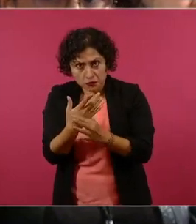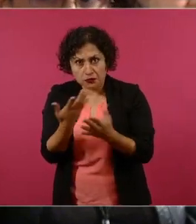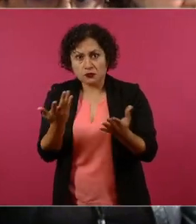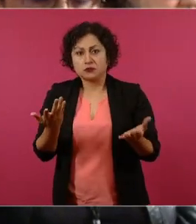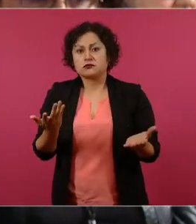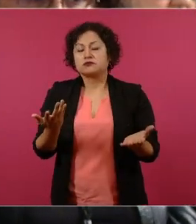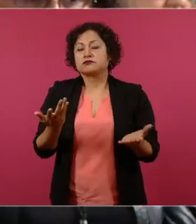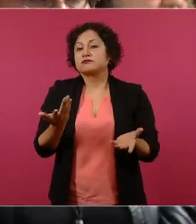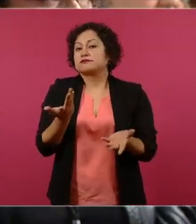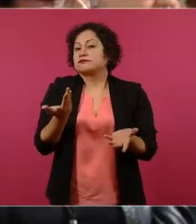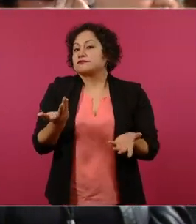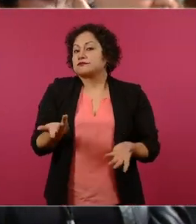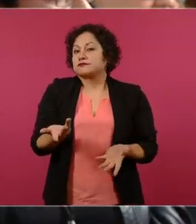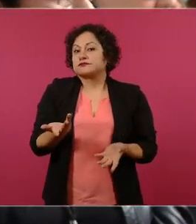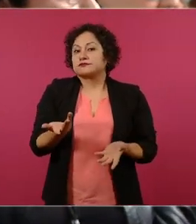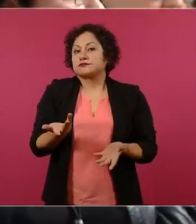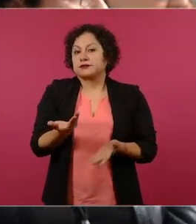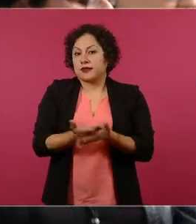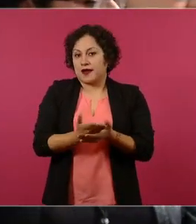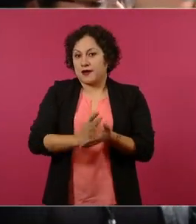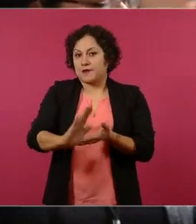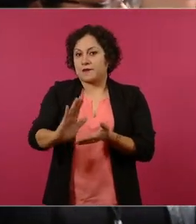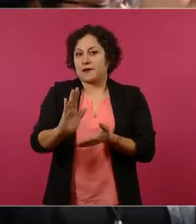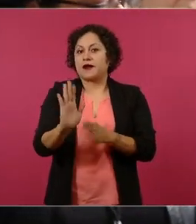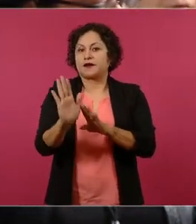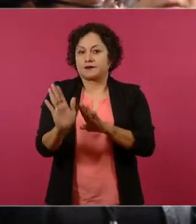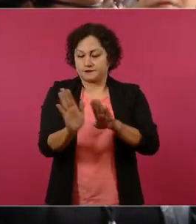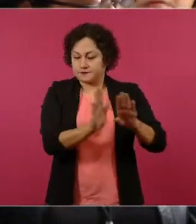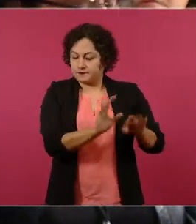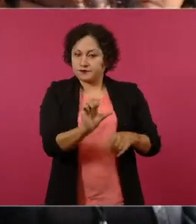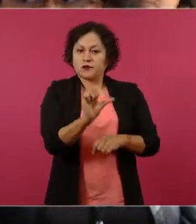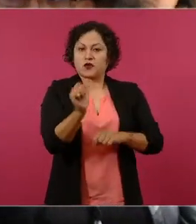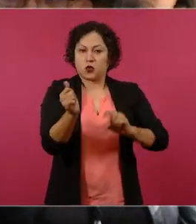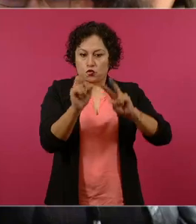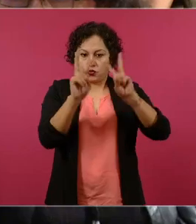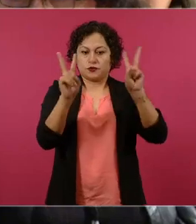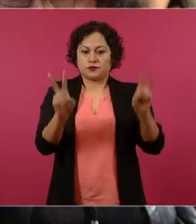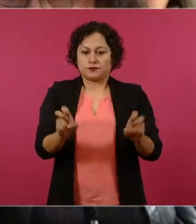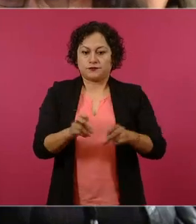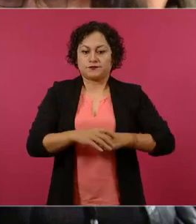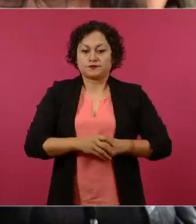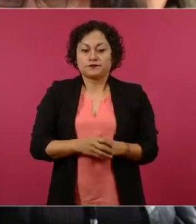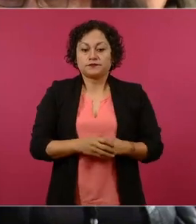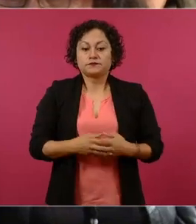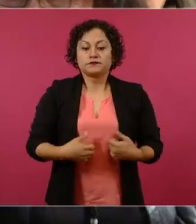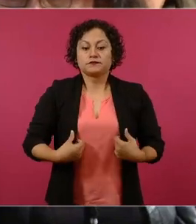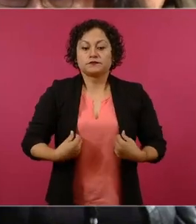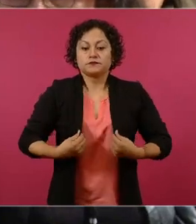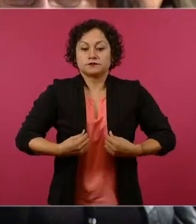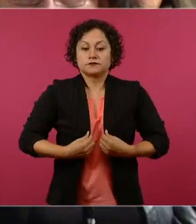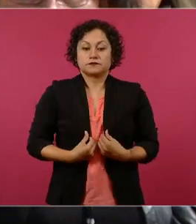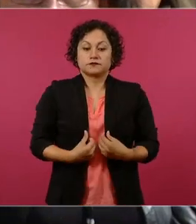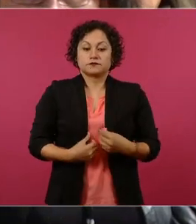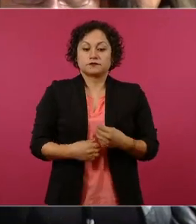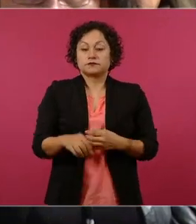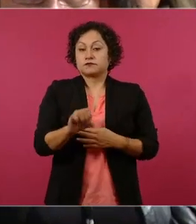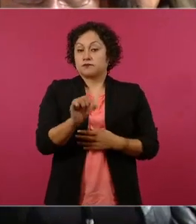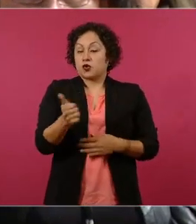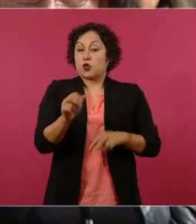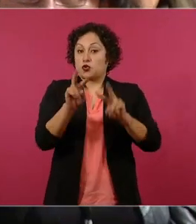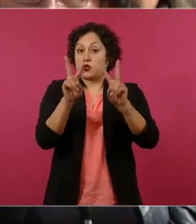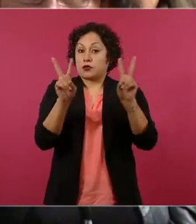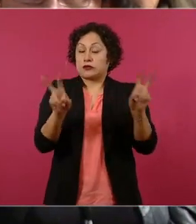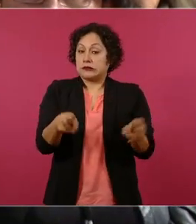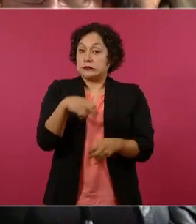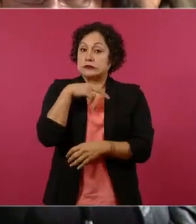sea y lo que hemos es más bueno pero el otro tema primero y el otro tema también preocupante Es